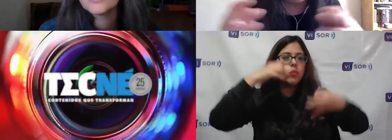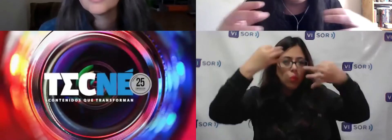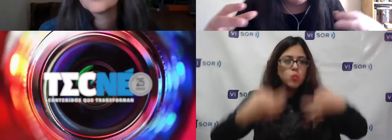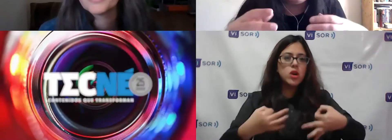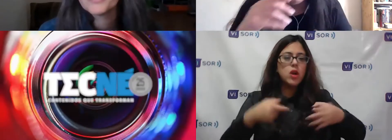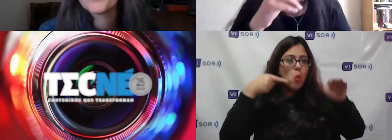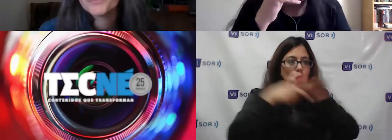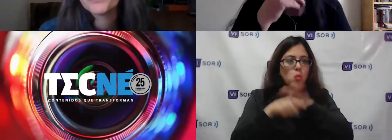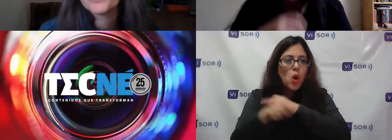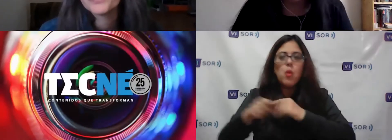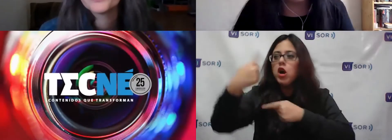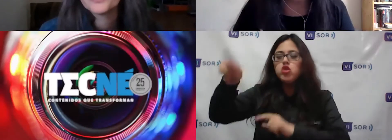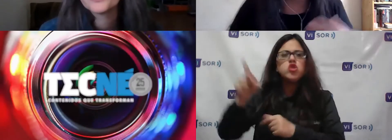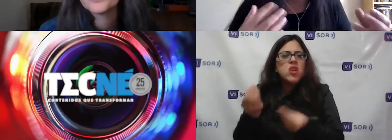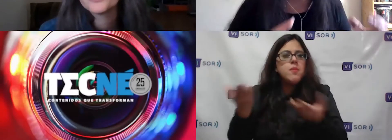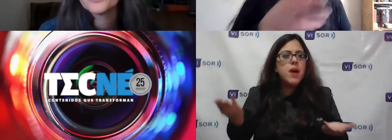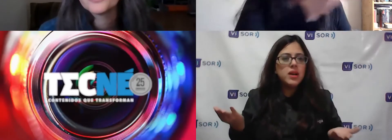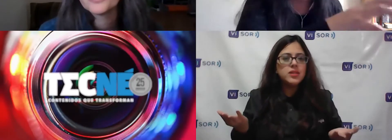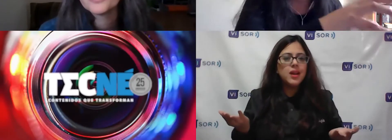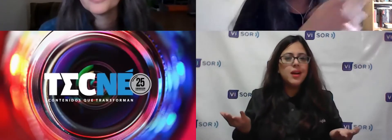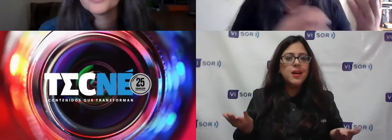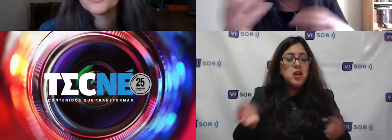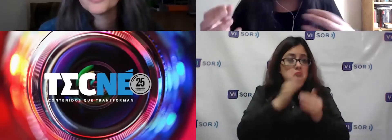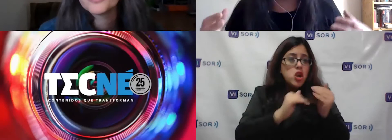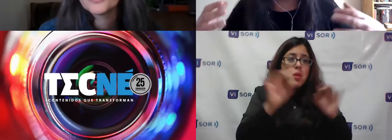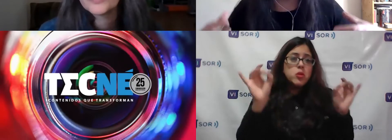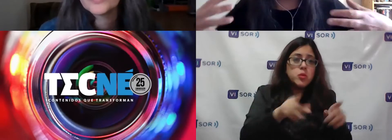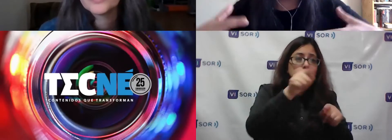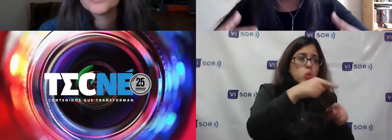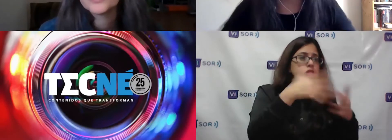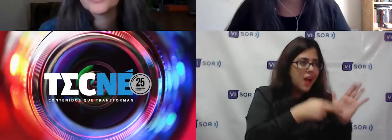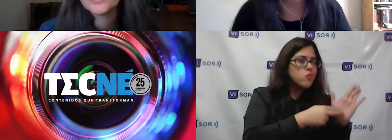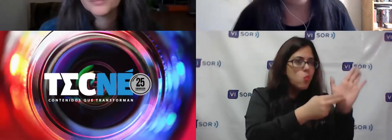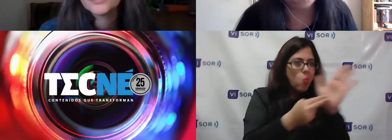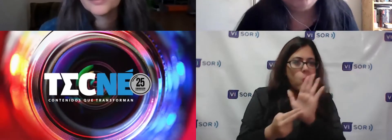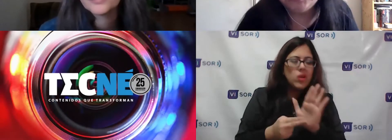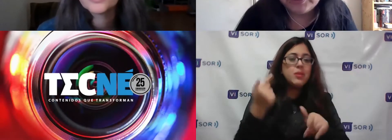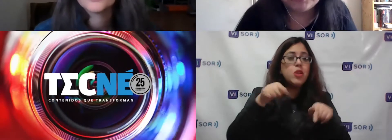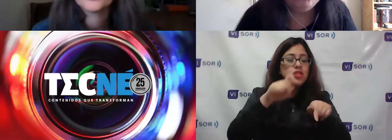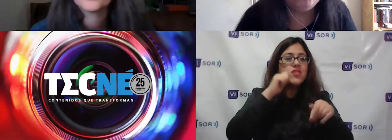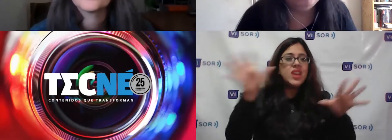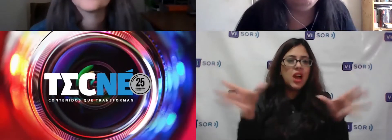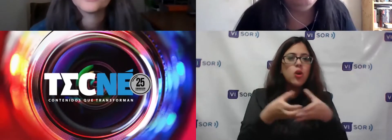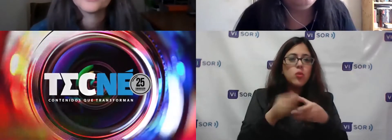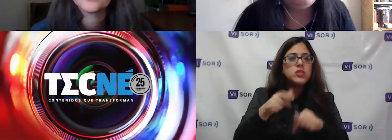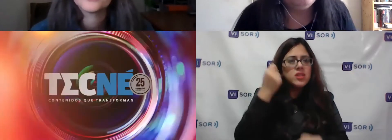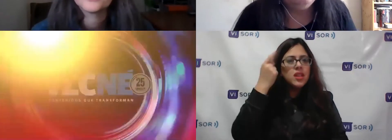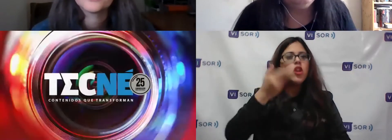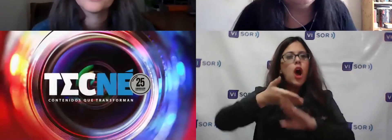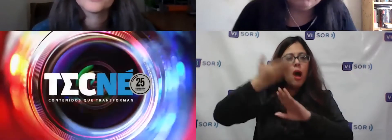conjunto digamos no a veces te va a tocar a ti ser más visible a otro pero entender que el conjunto y eso se empezó a entenderse en mucho tiempo